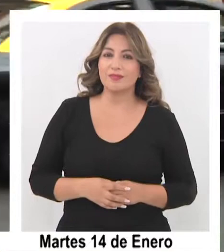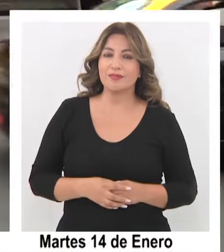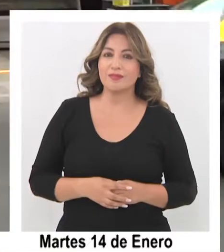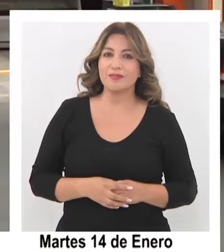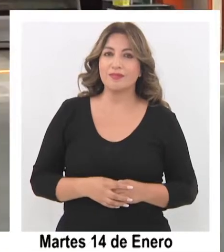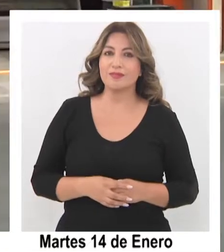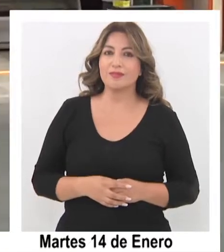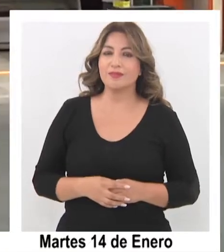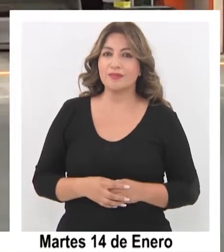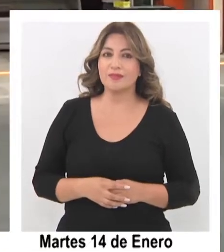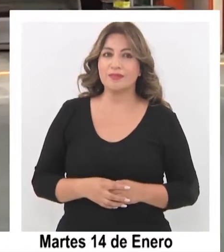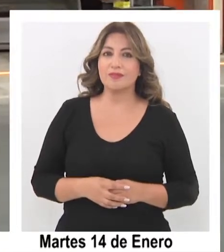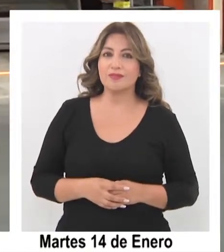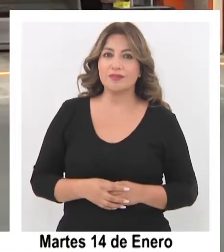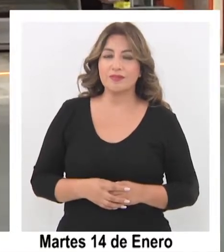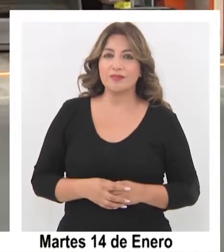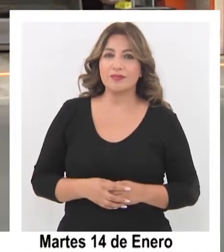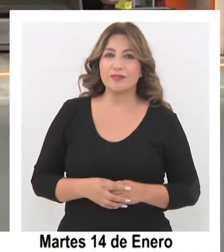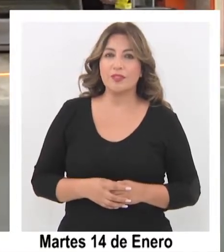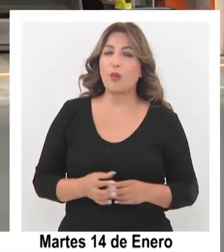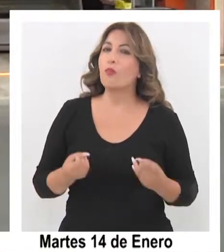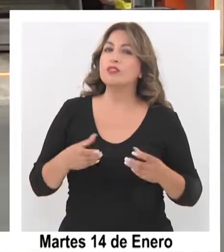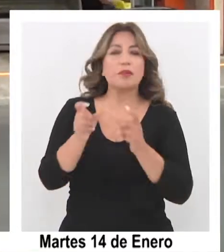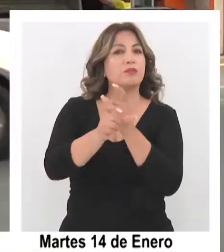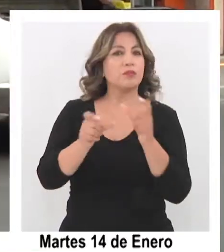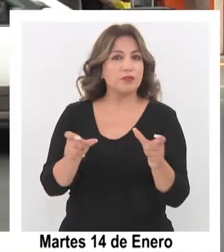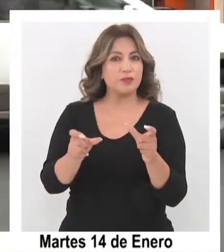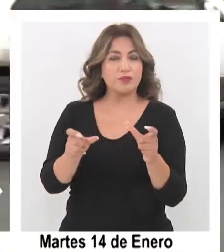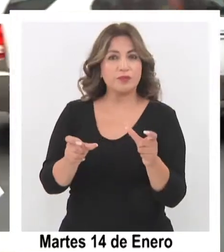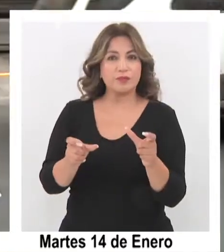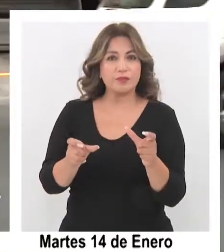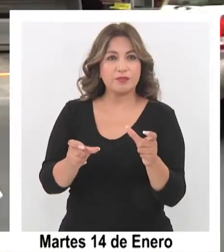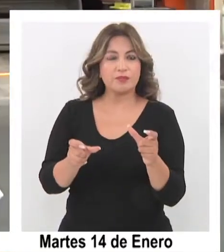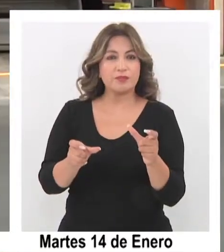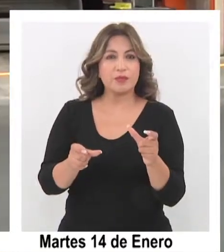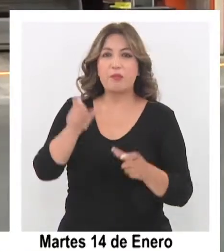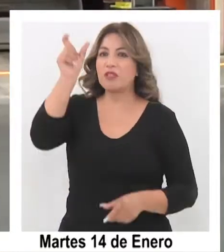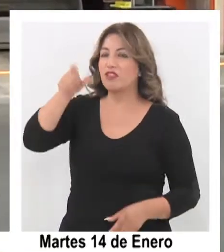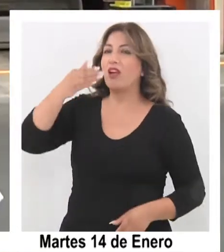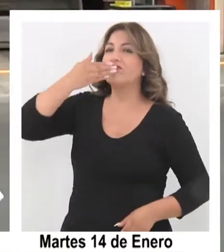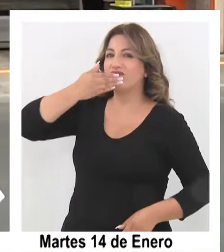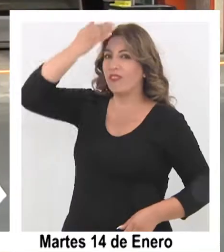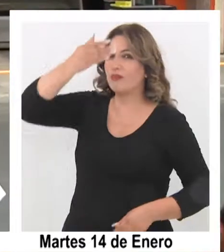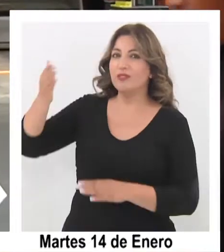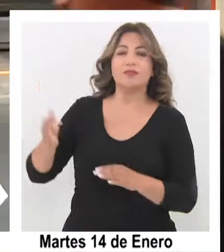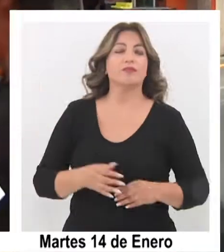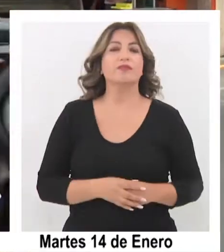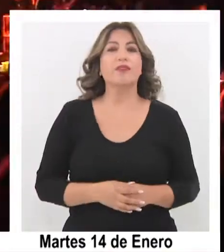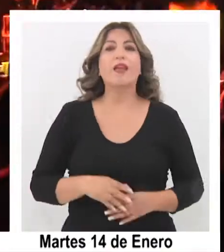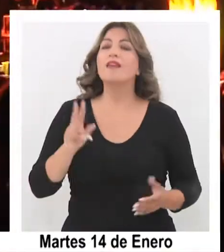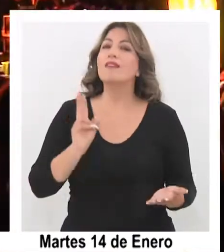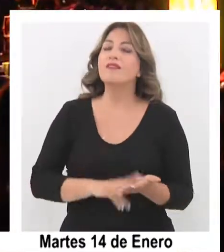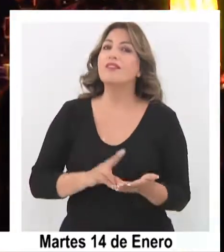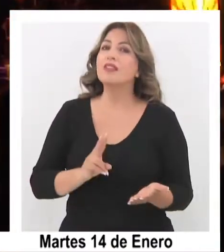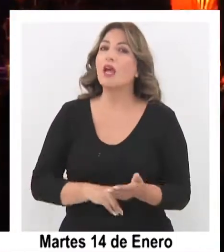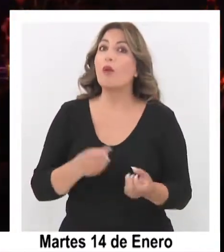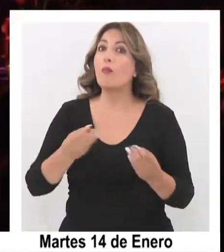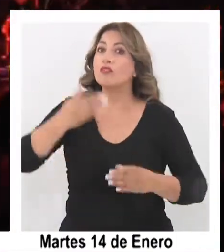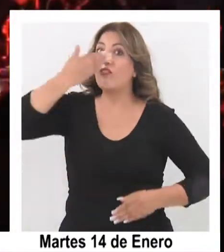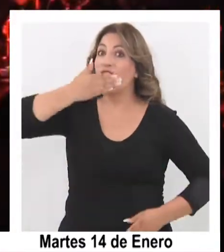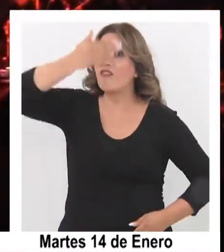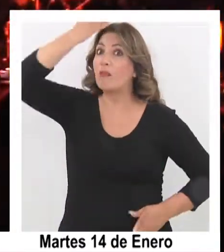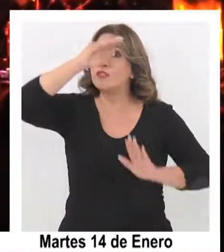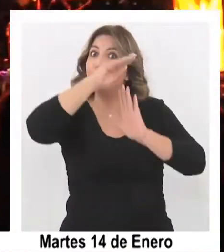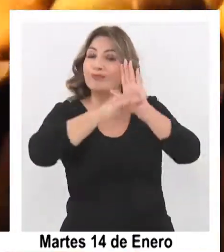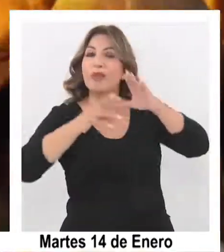concurrido con gente o digamos artistas de renombre. Sin duda